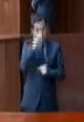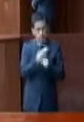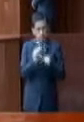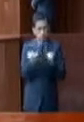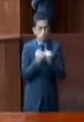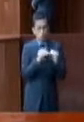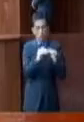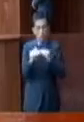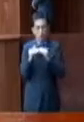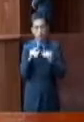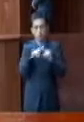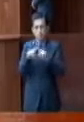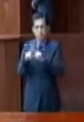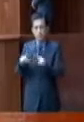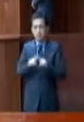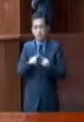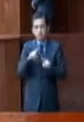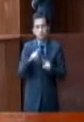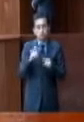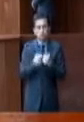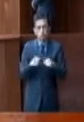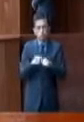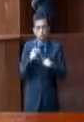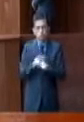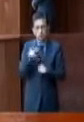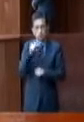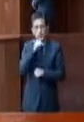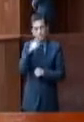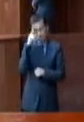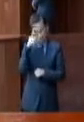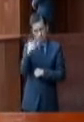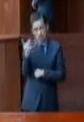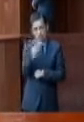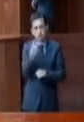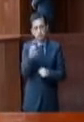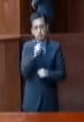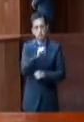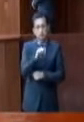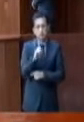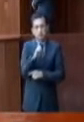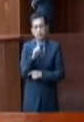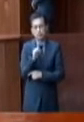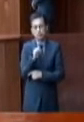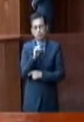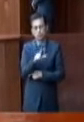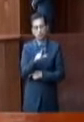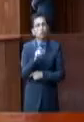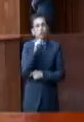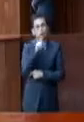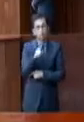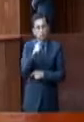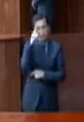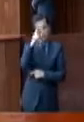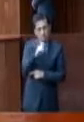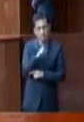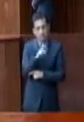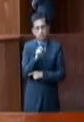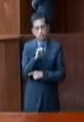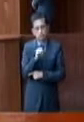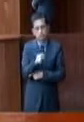y general de administración ambas de la secretaria de desarrollo social así como la tesorería y secretaría de finanzas